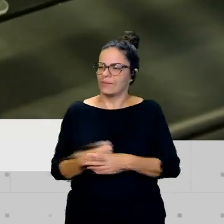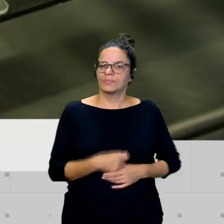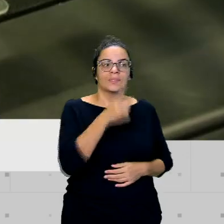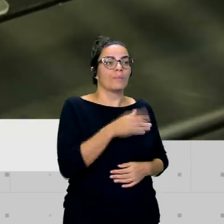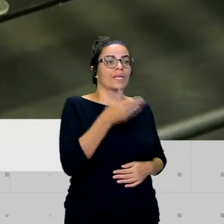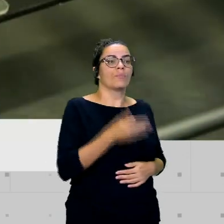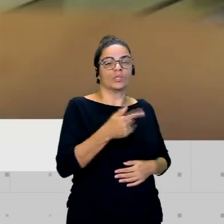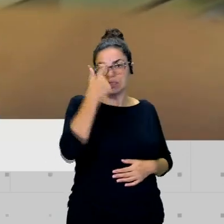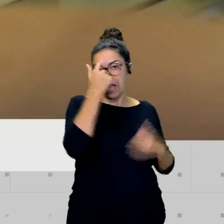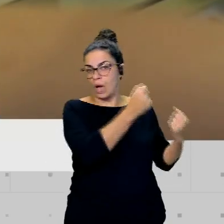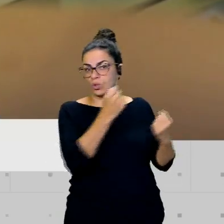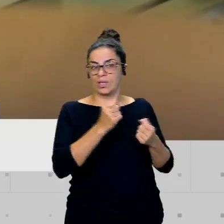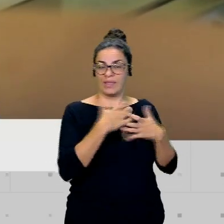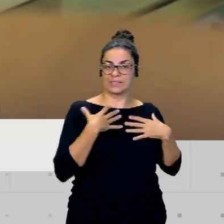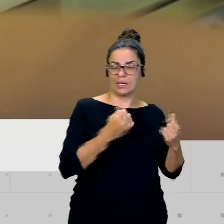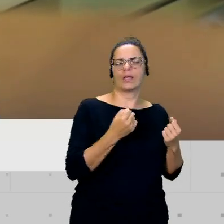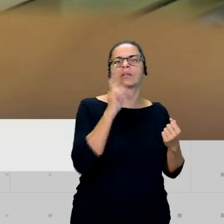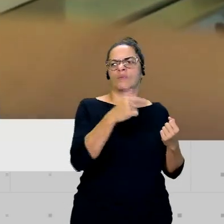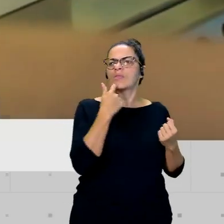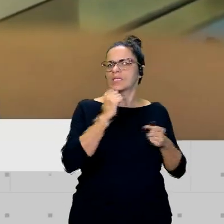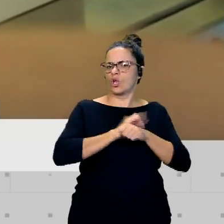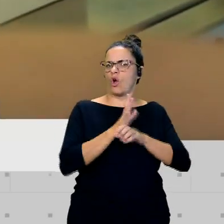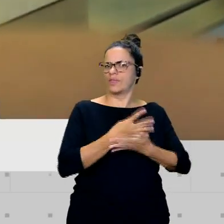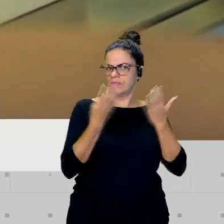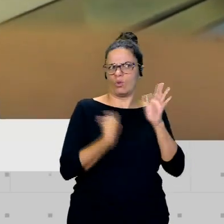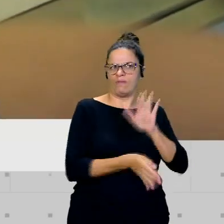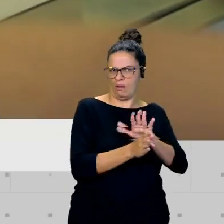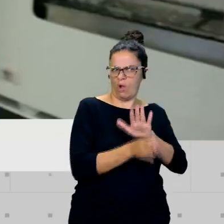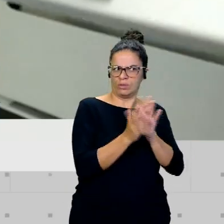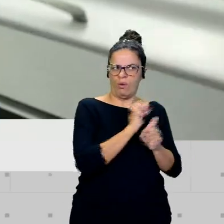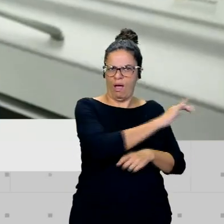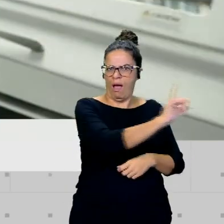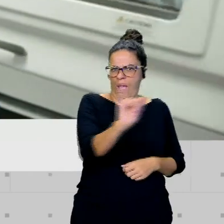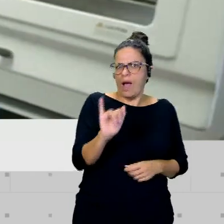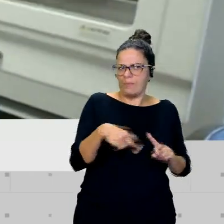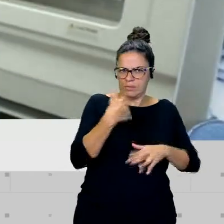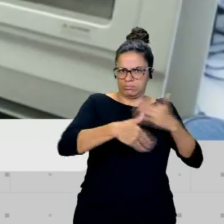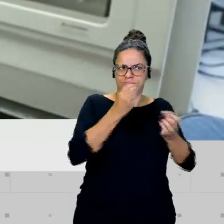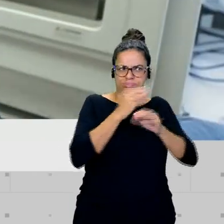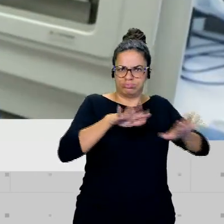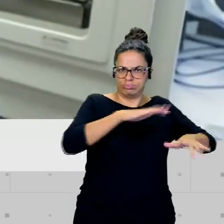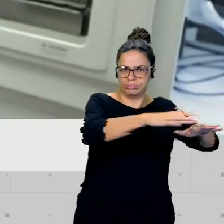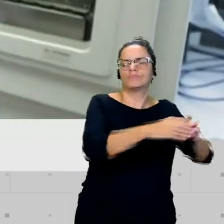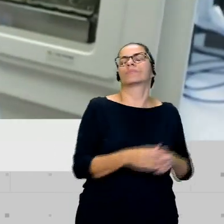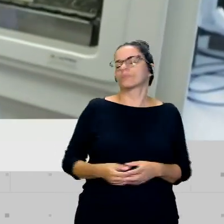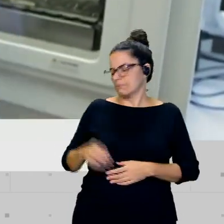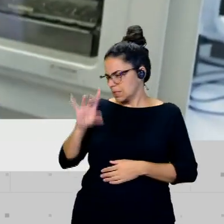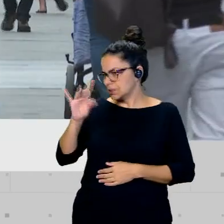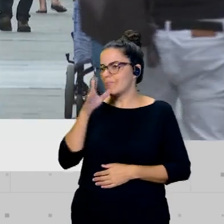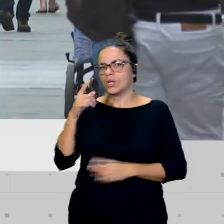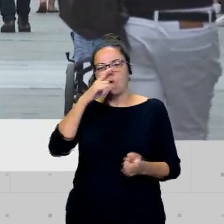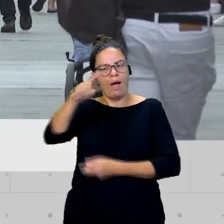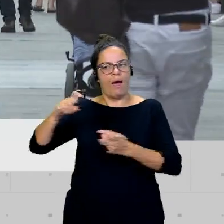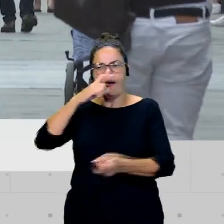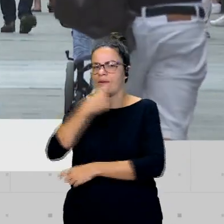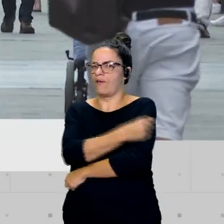sanitarias que recalcan que continúa presente la COVID-19 y que está activa. Sí, por eso recomendamos la vacunación todos los